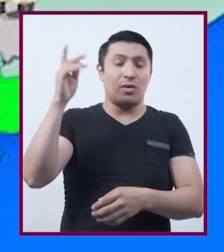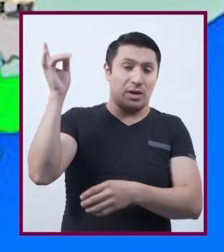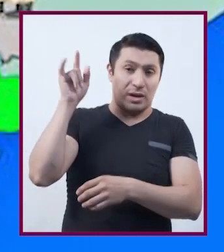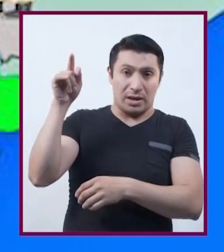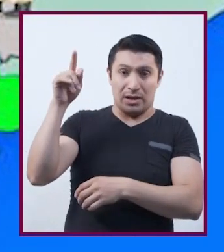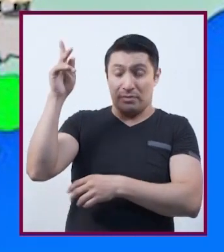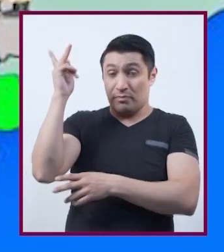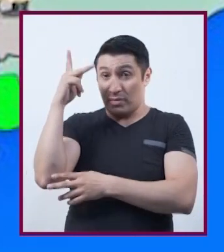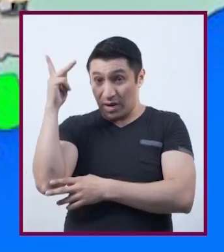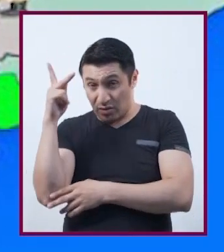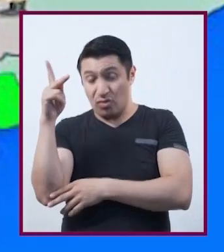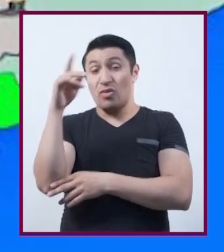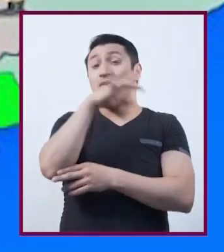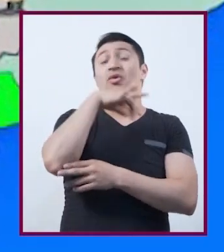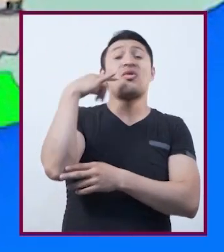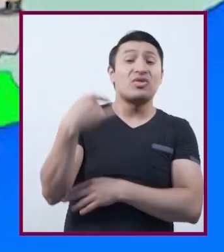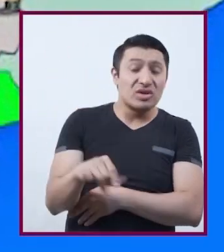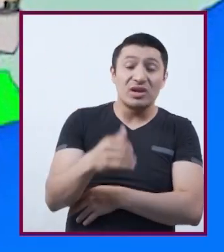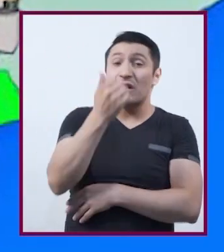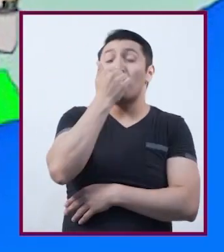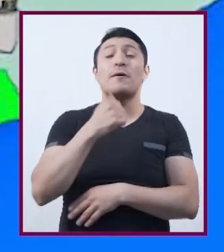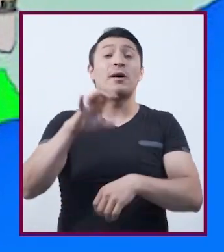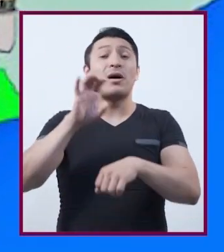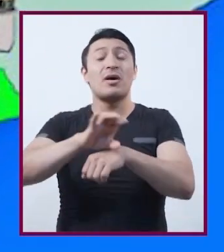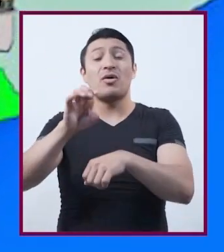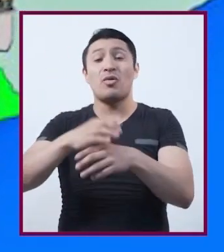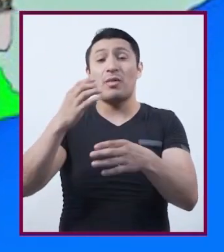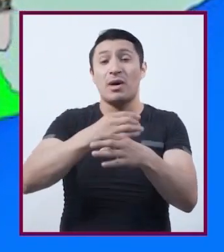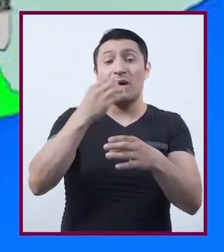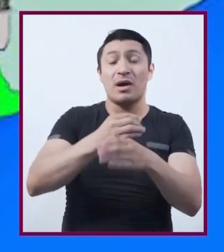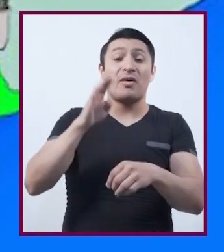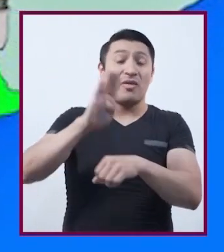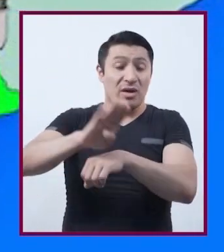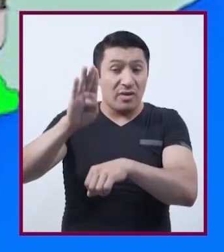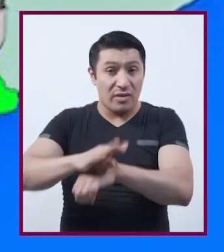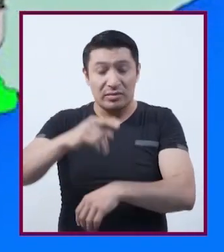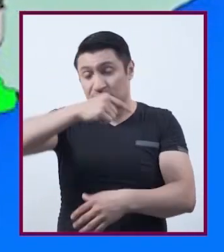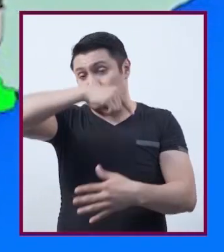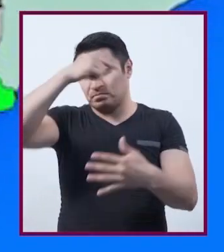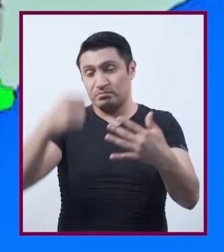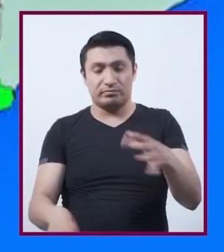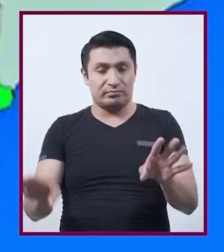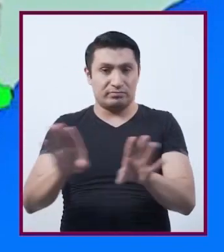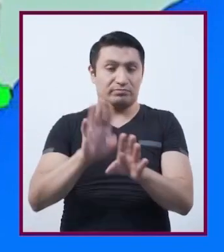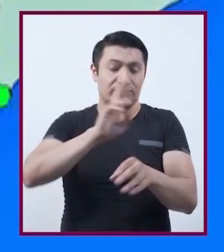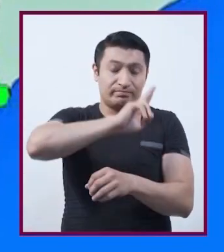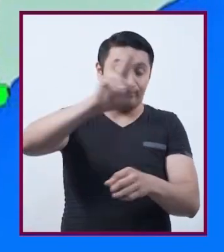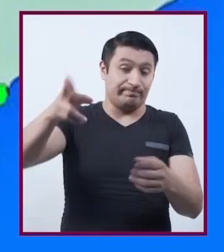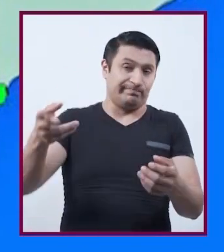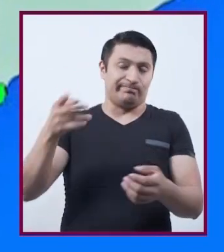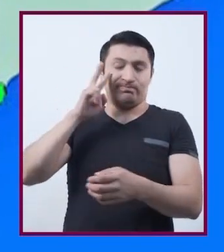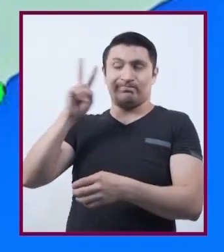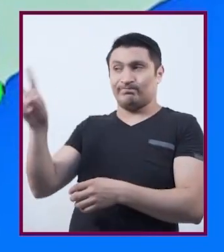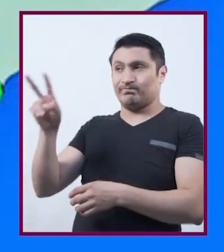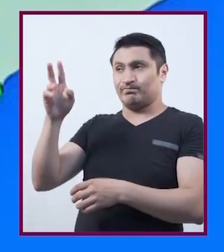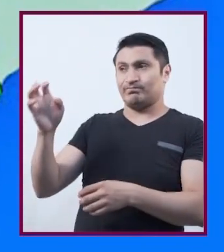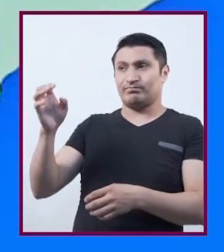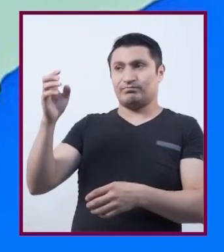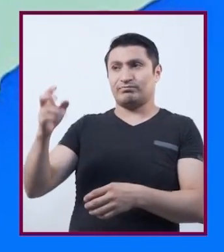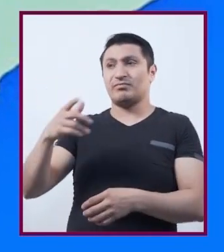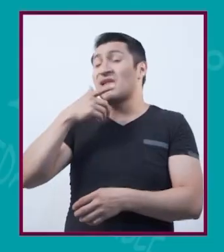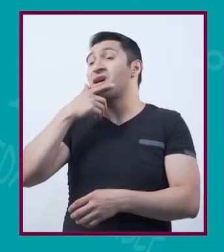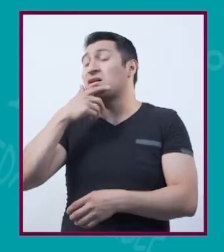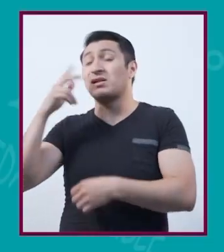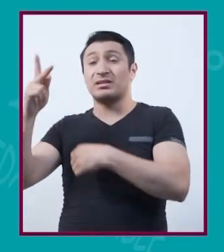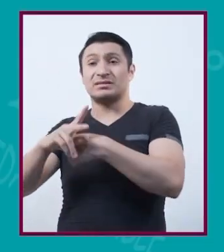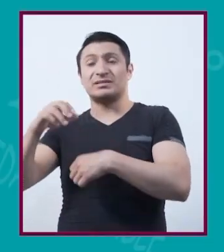y francesas se apoderaran de nuestros recursos naturales durante el siglo XIX, lo que, sin embargo, terminó